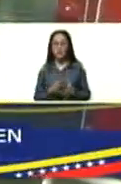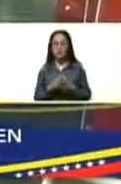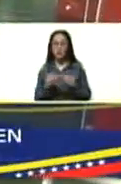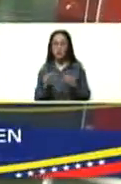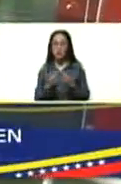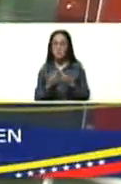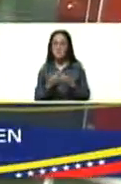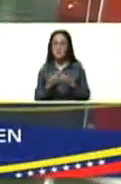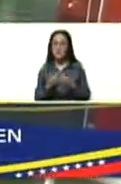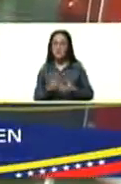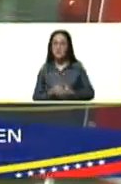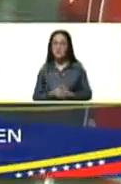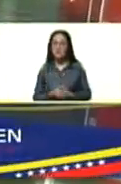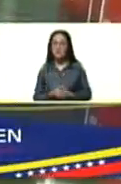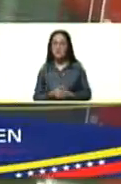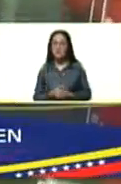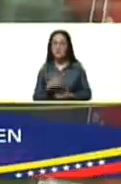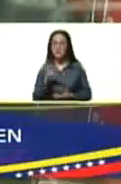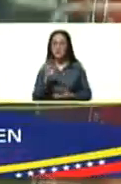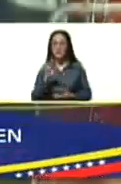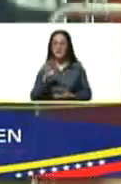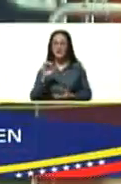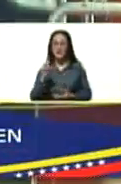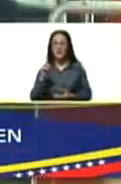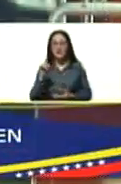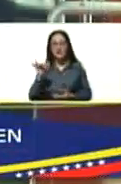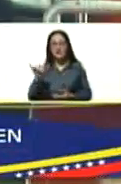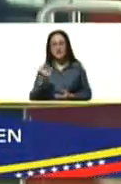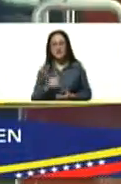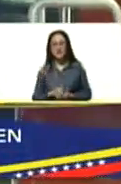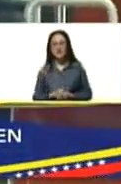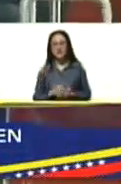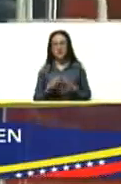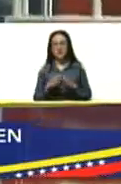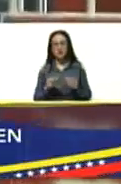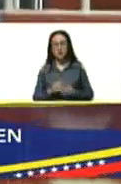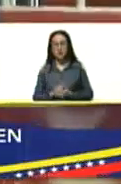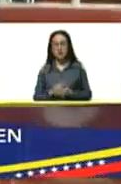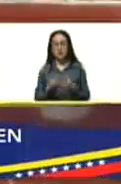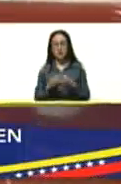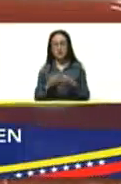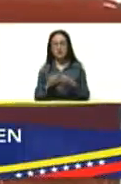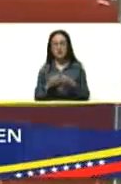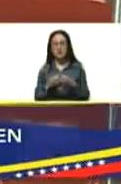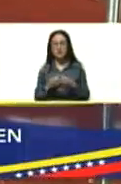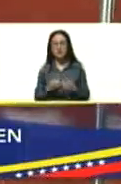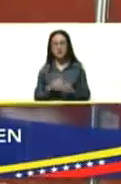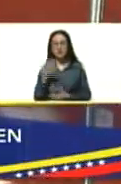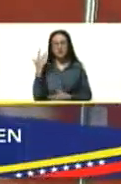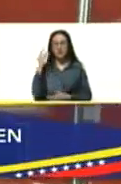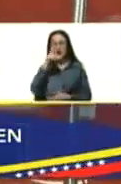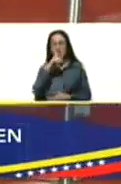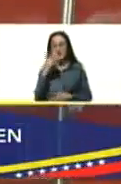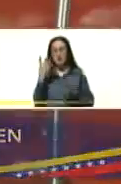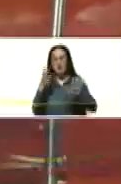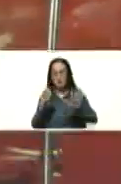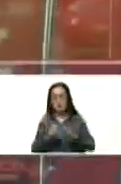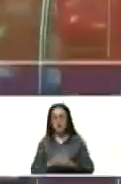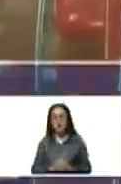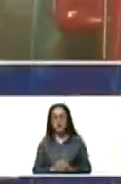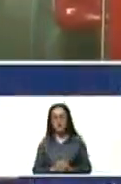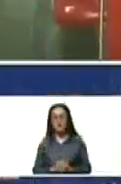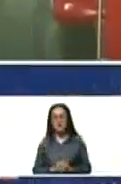compañeros, con Freddy Bernal, recuerdo. Con todos, pues, con todo el equipo de los años 90. ¿Ah?